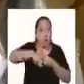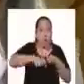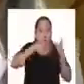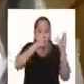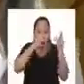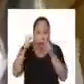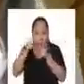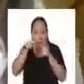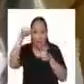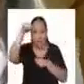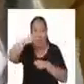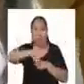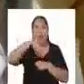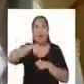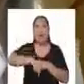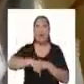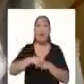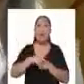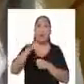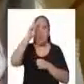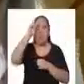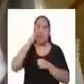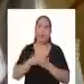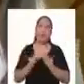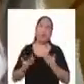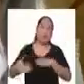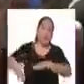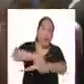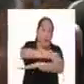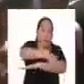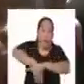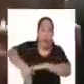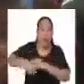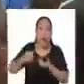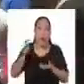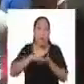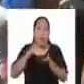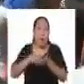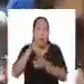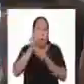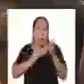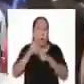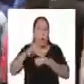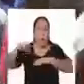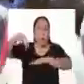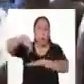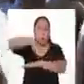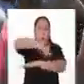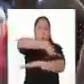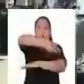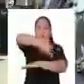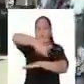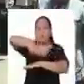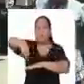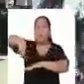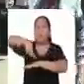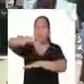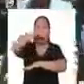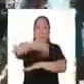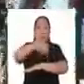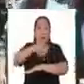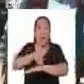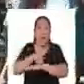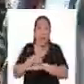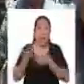en la ciudad, ¿no? Generalmente una calle con más personas que permanentemente están trabajando ahí suele ser